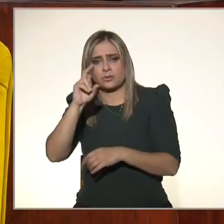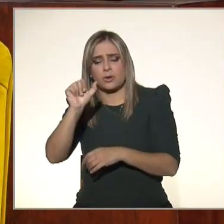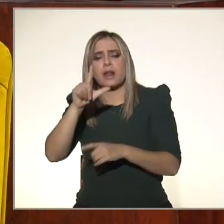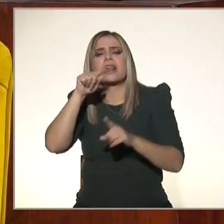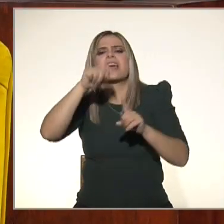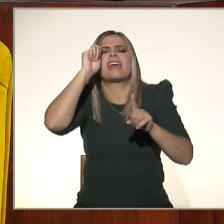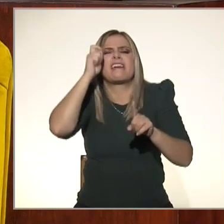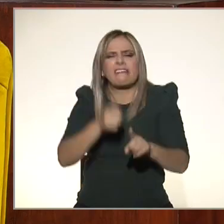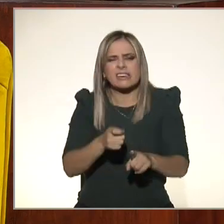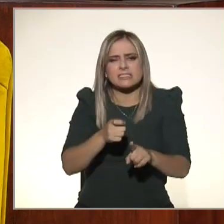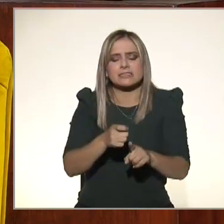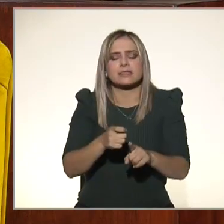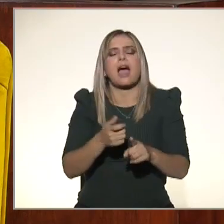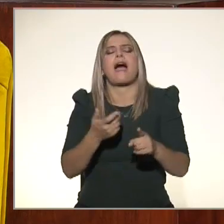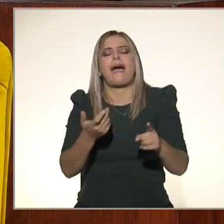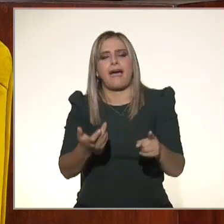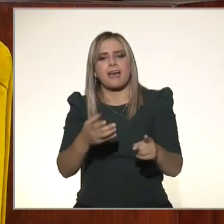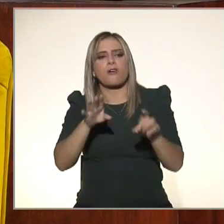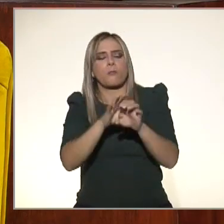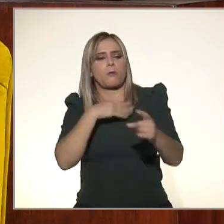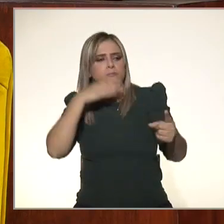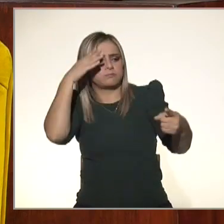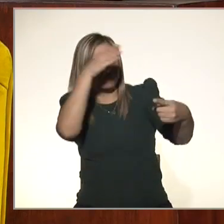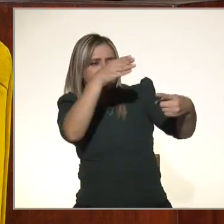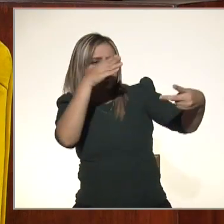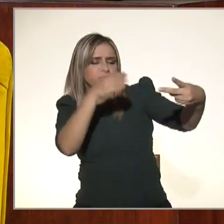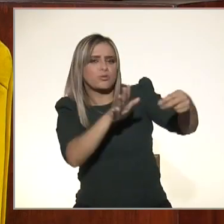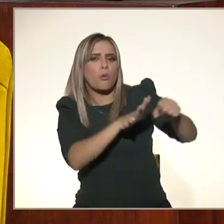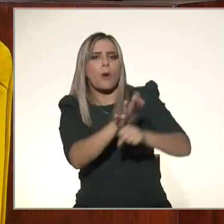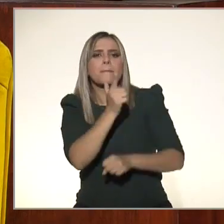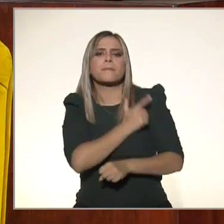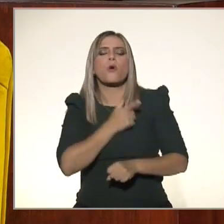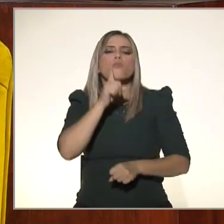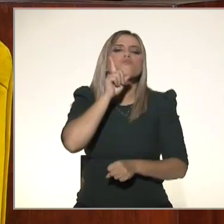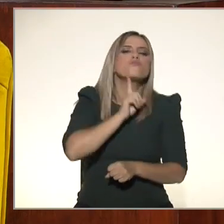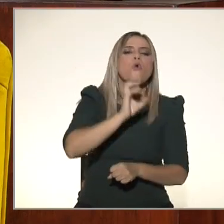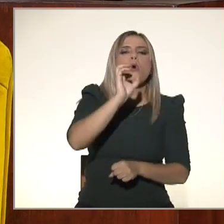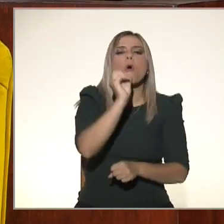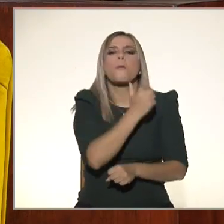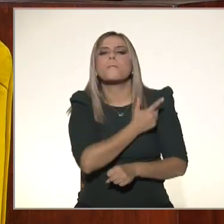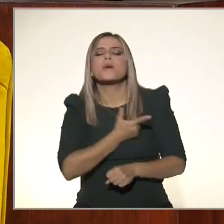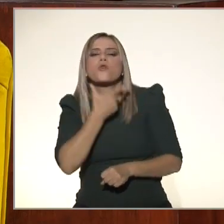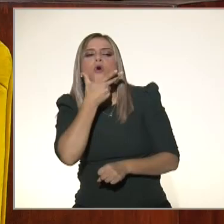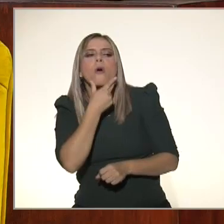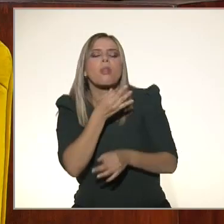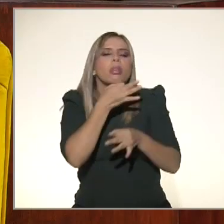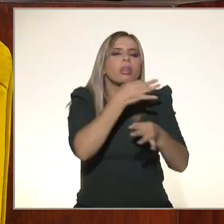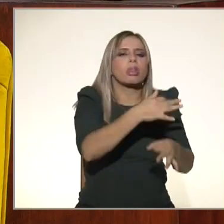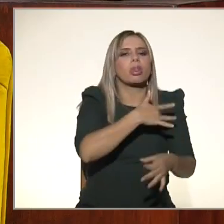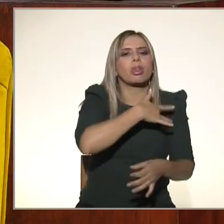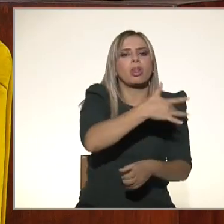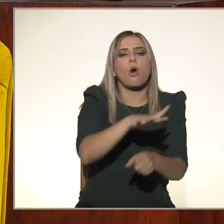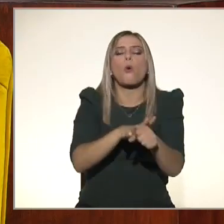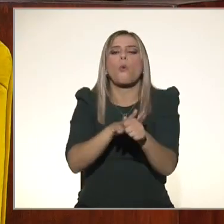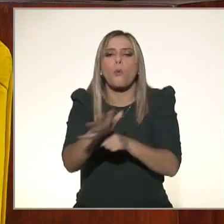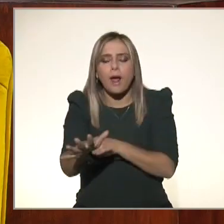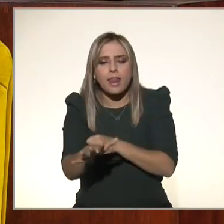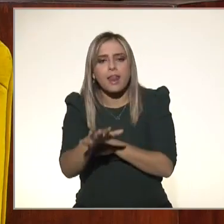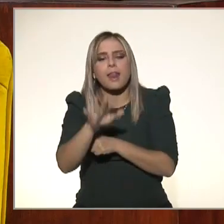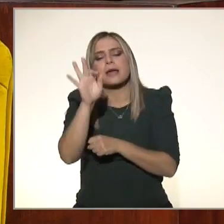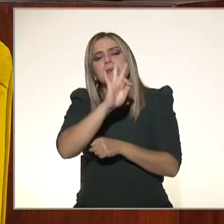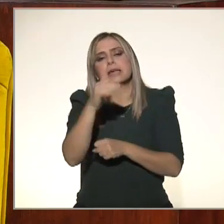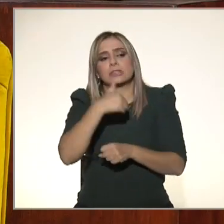¿no? Como tanto sexual y afectivamente, las personas que nos relacionamos con personas de nuestro propio sexo, ¿no?